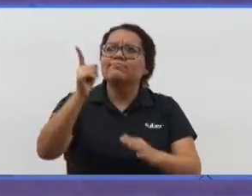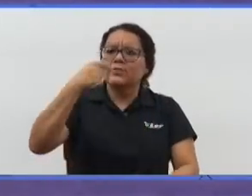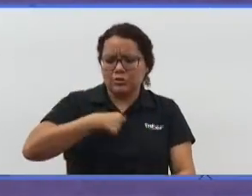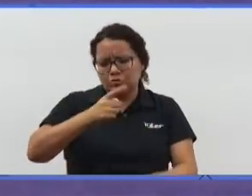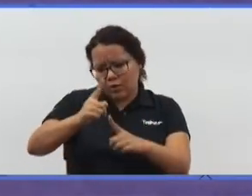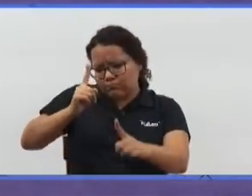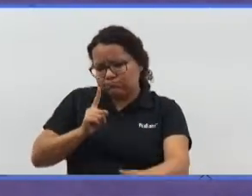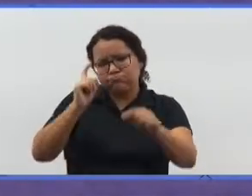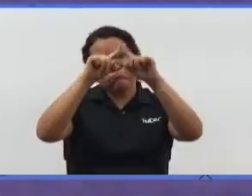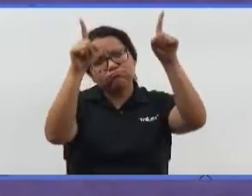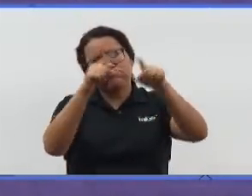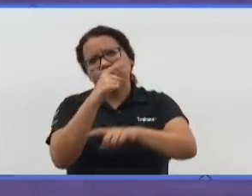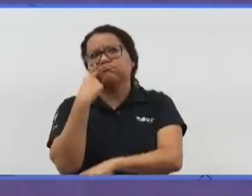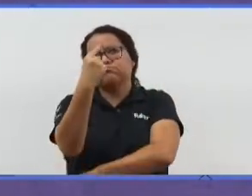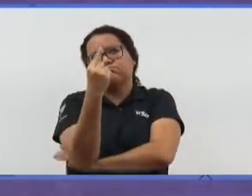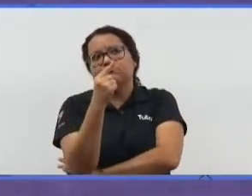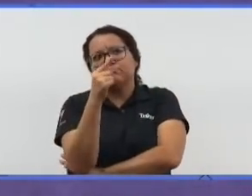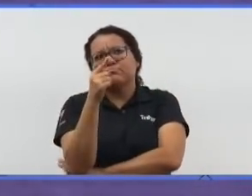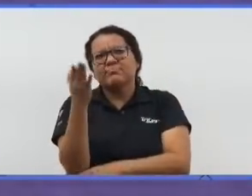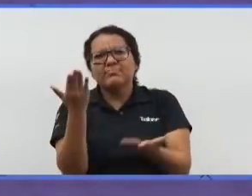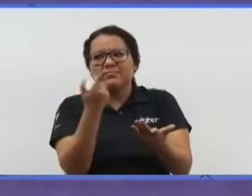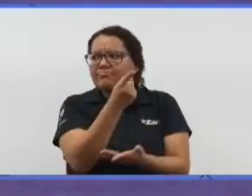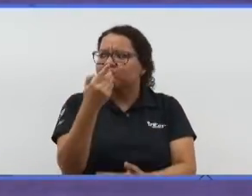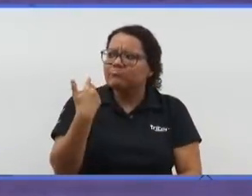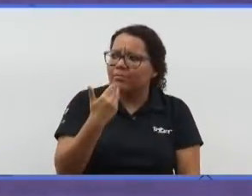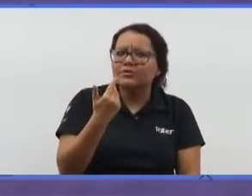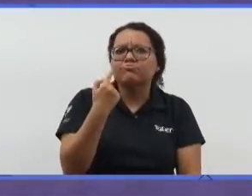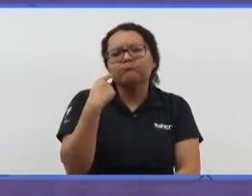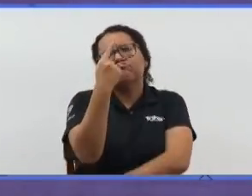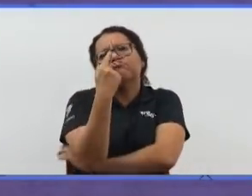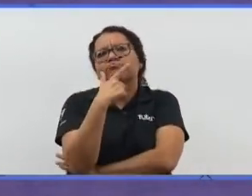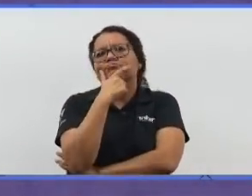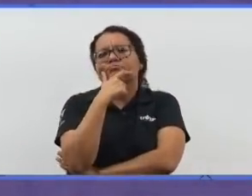tengo un monitor así en la tele para ver qué está pasando